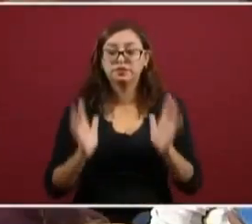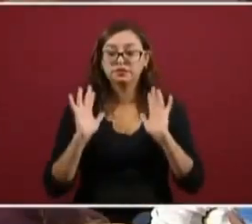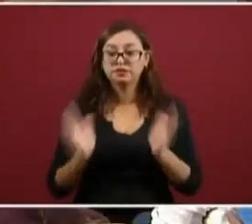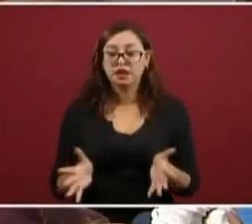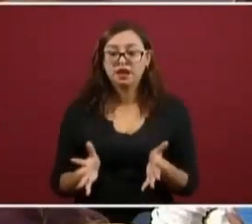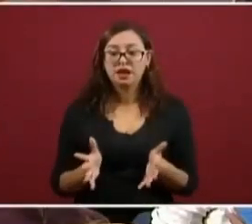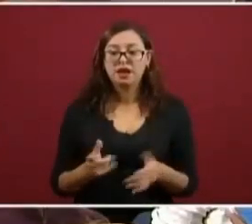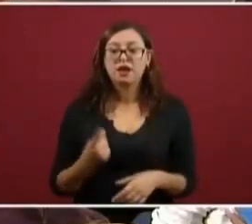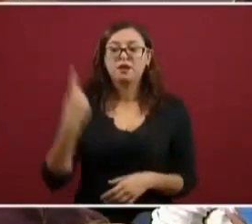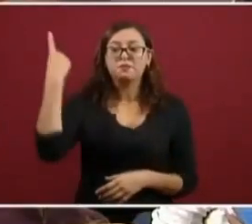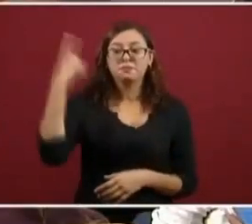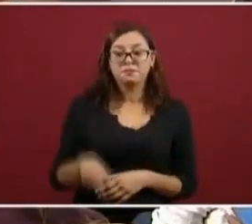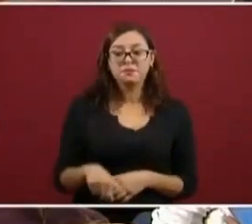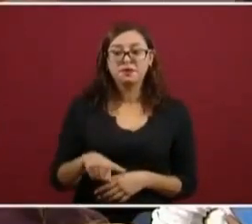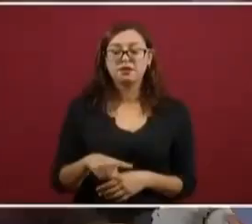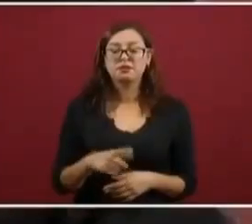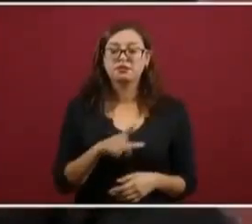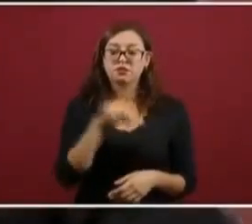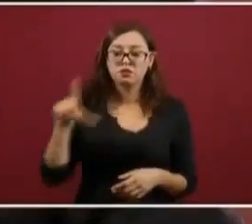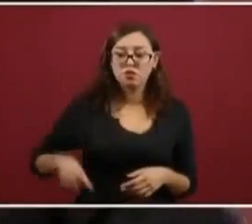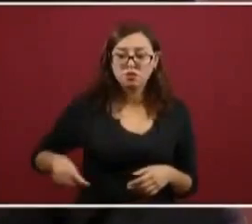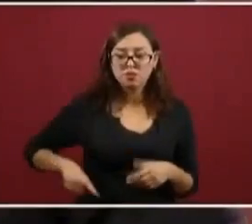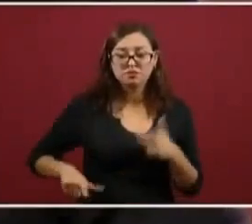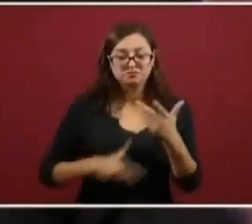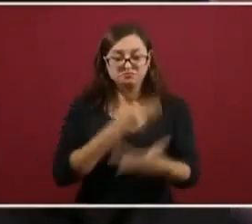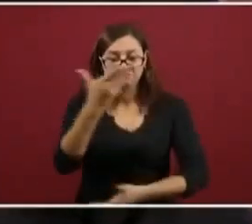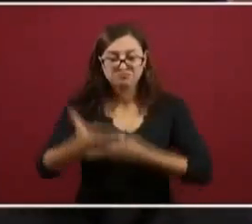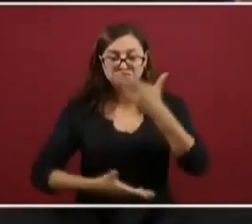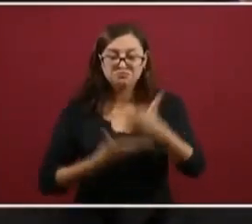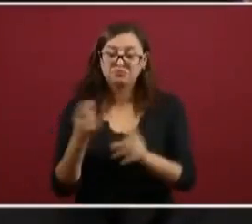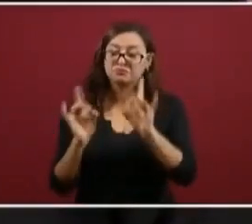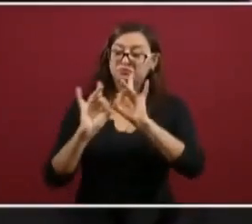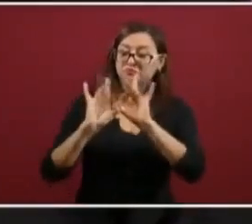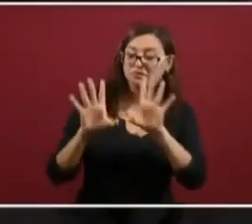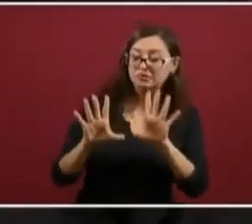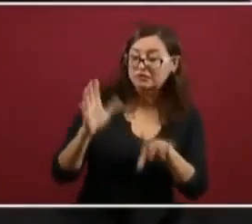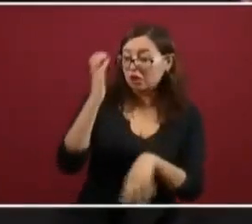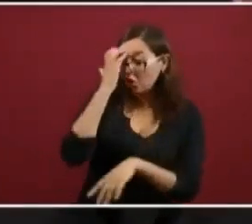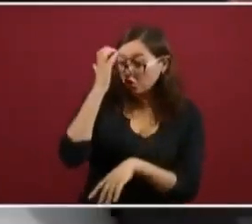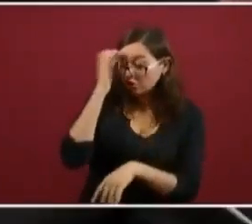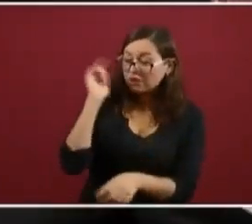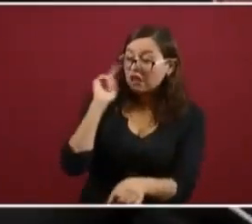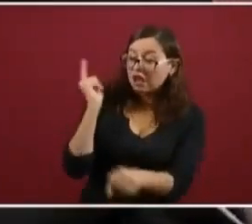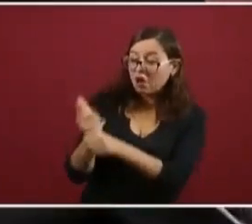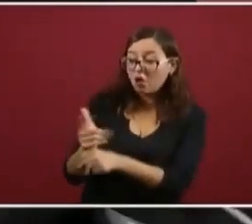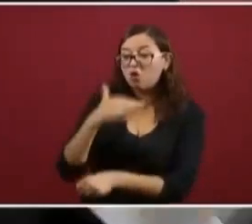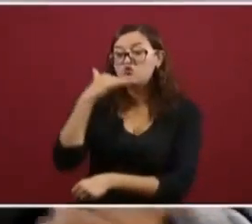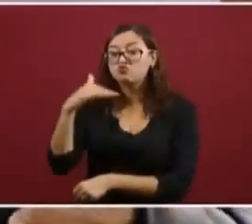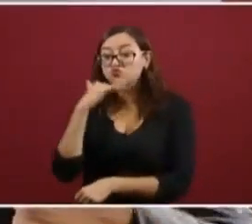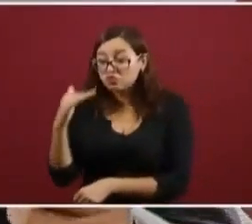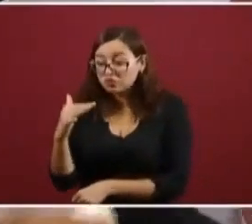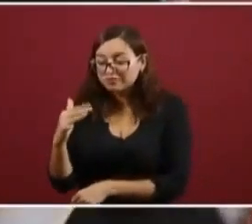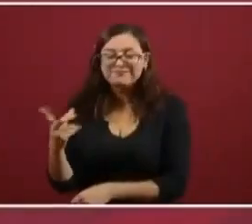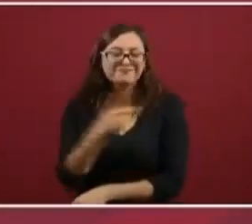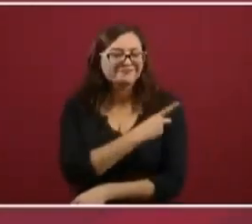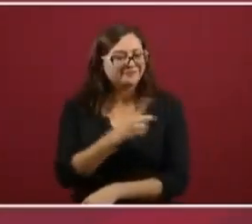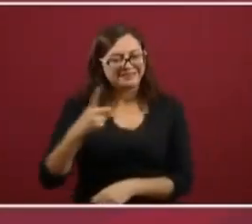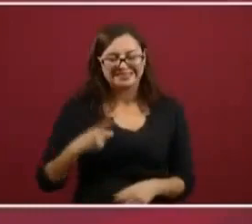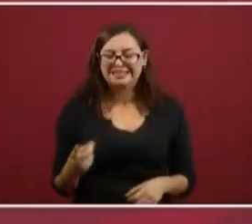instrucciones los servidores públicos que cuando conocen de un caso de corrupción de